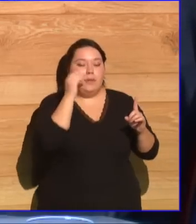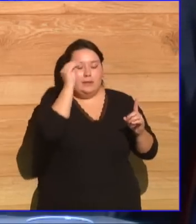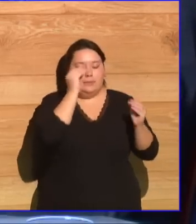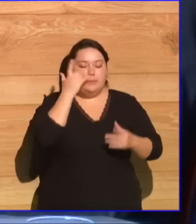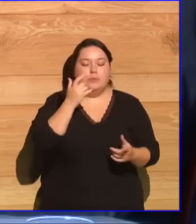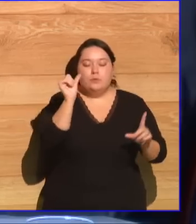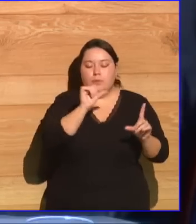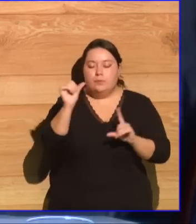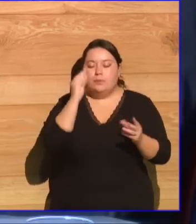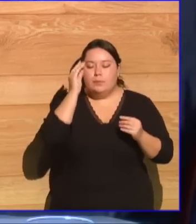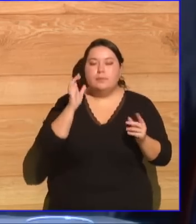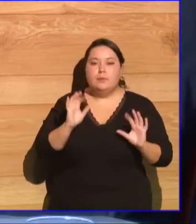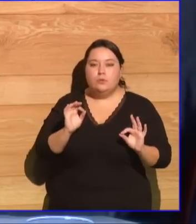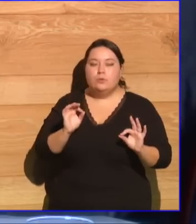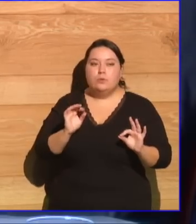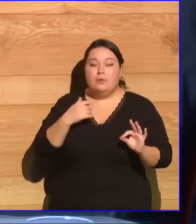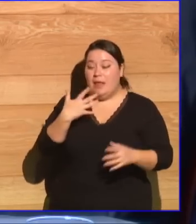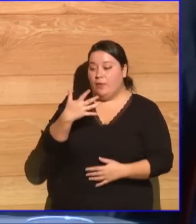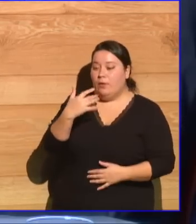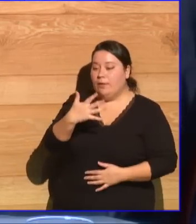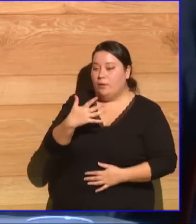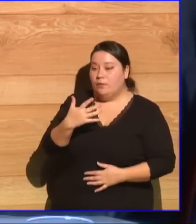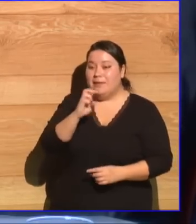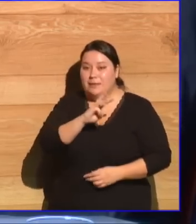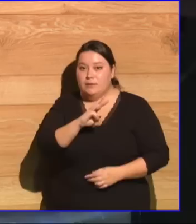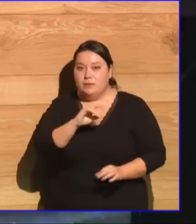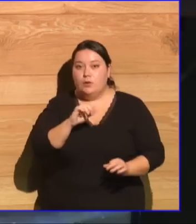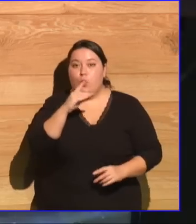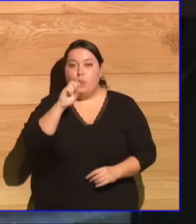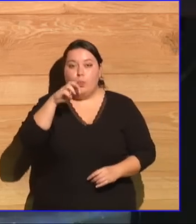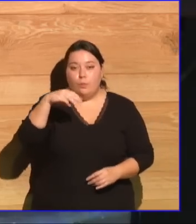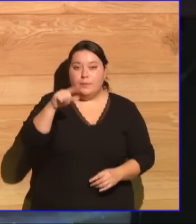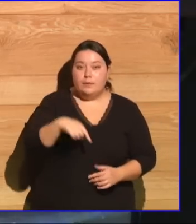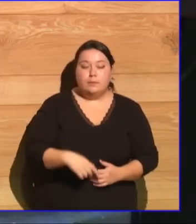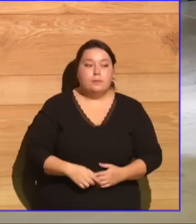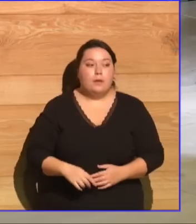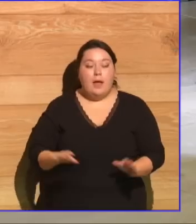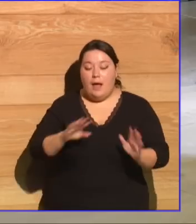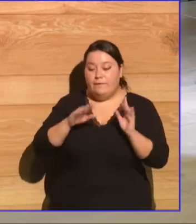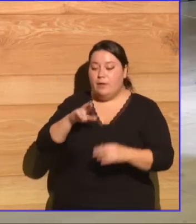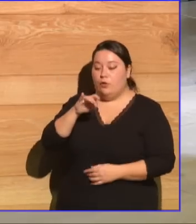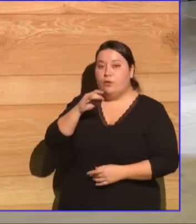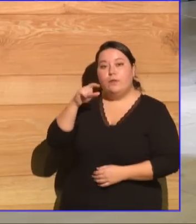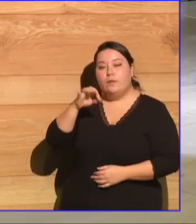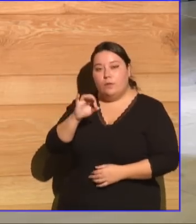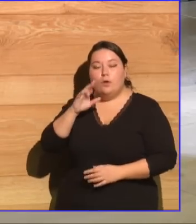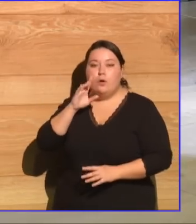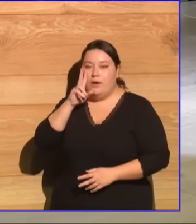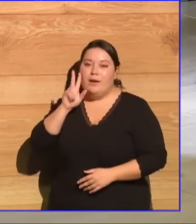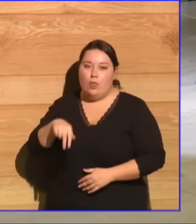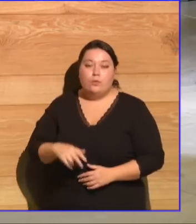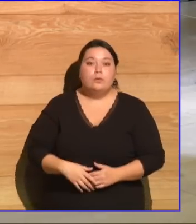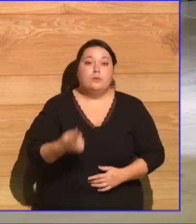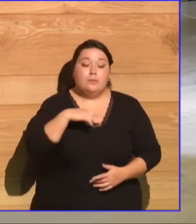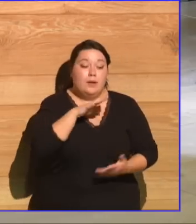si habláramos de Temple of Doom, De las, sería de las 5. eso, de ¿El las templo tres. de Doom? Al final tenía razón Rodrigo. De la